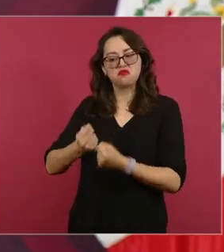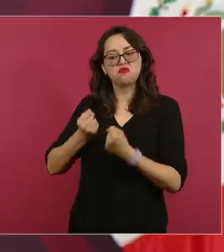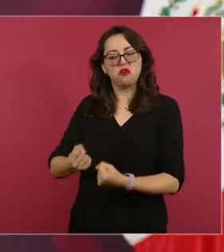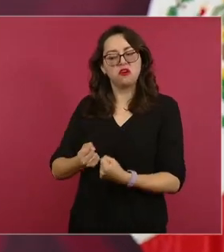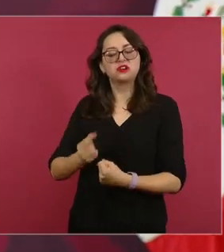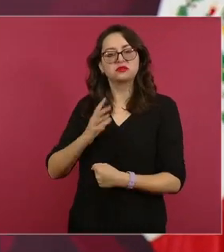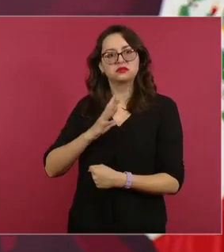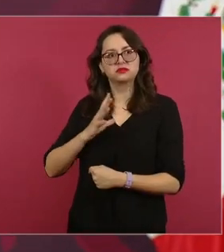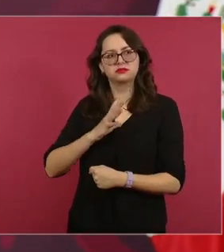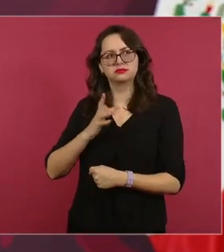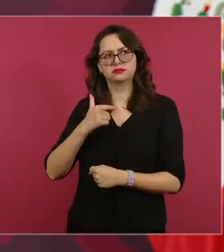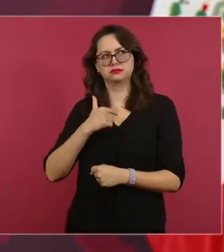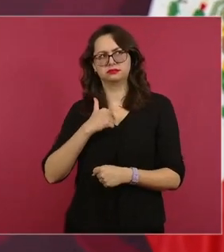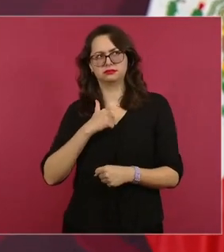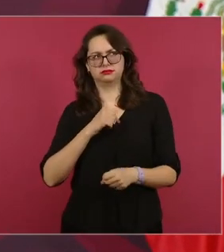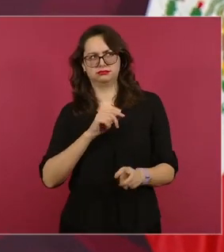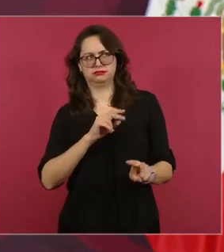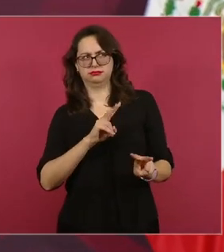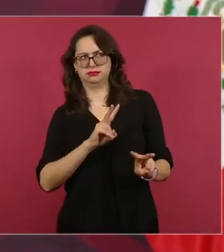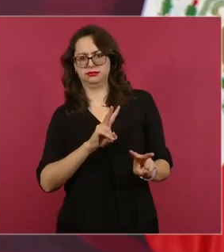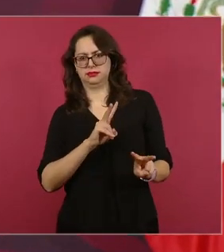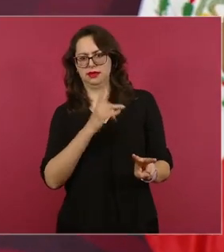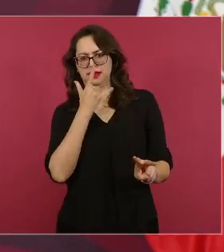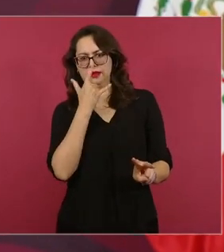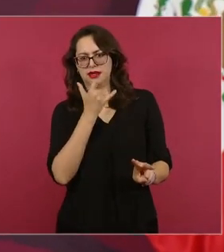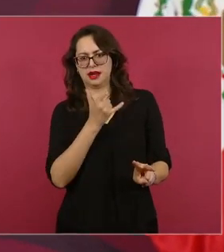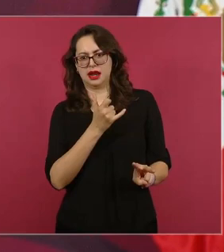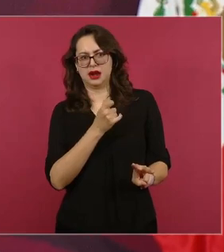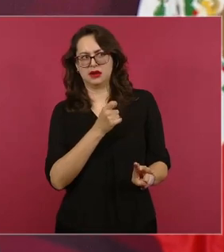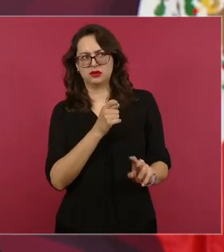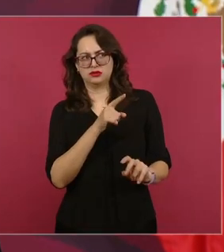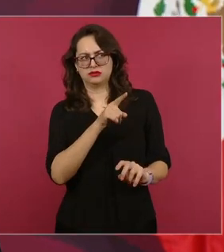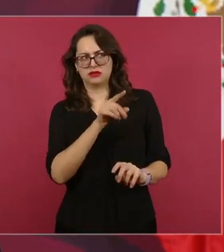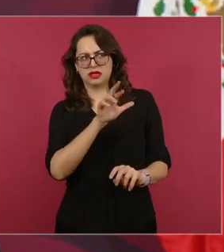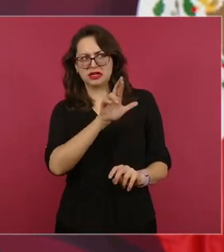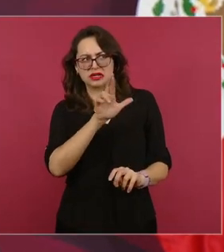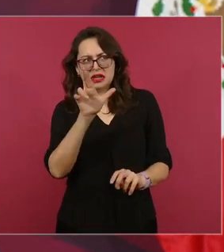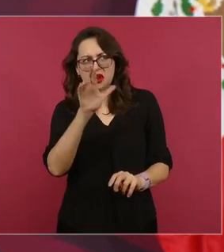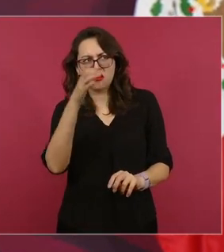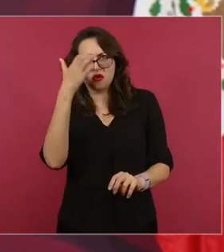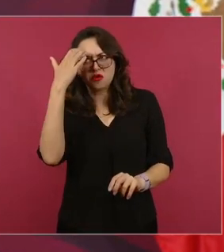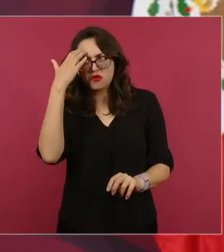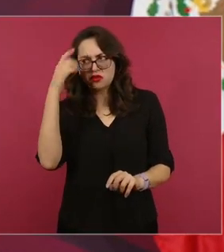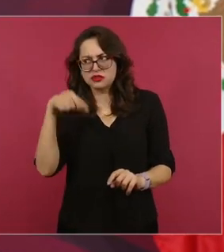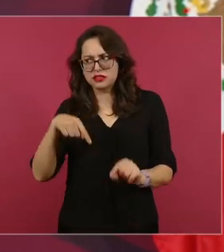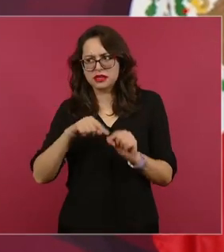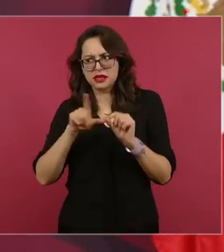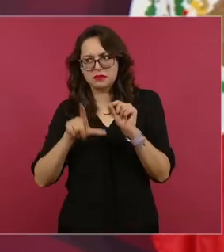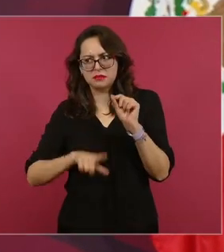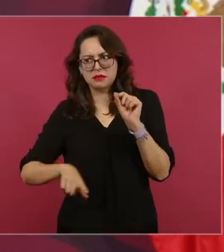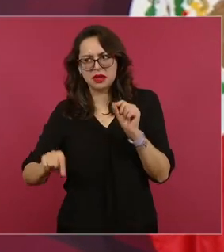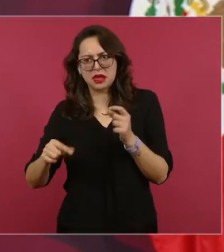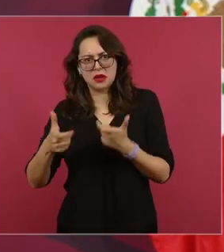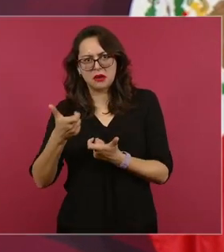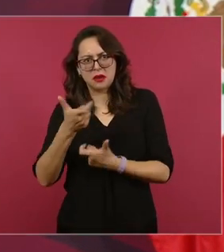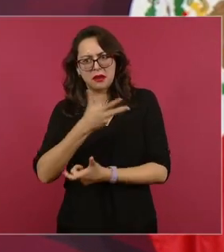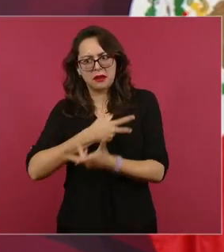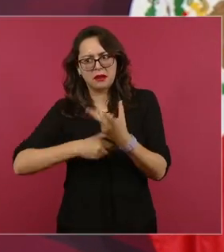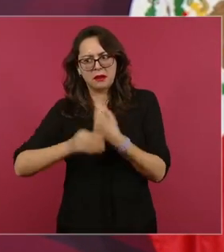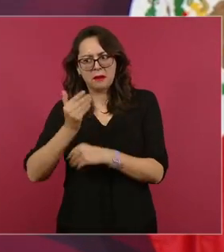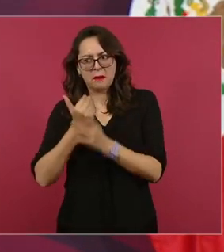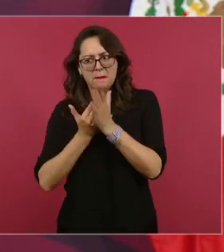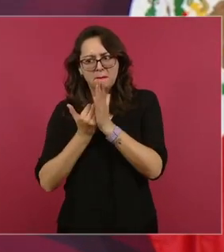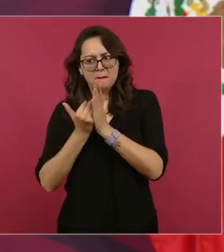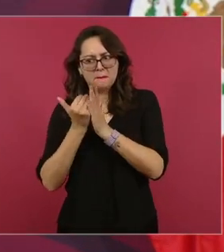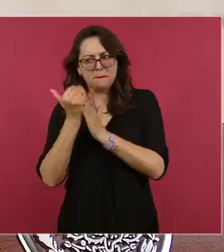mejores del mundo, incluso aumentó su proyección de crecimiento económico